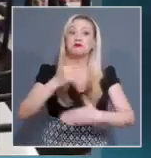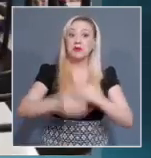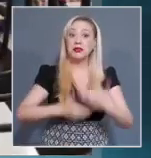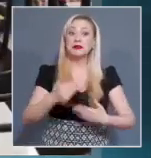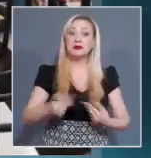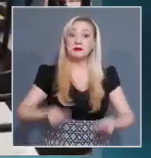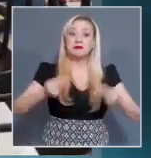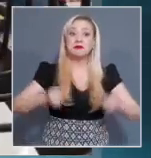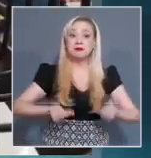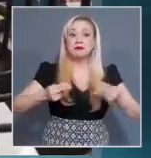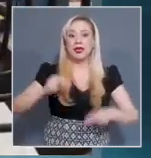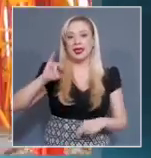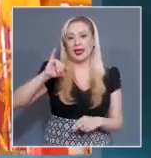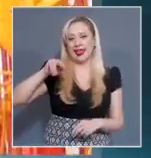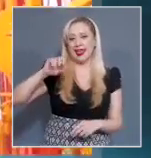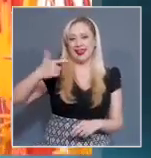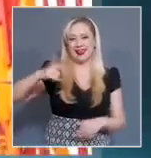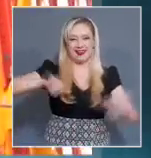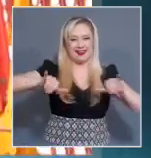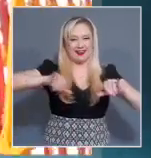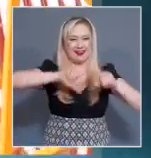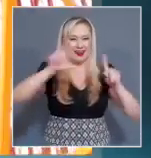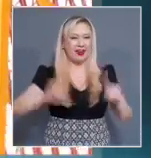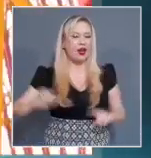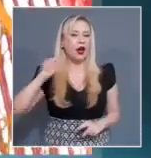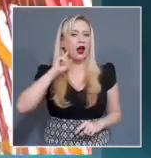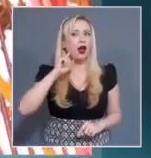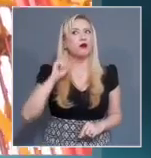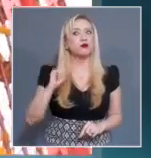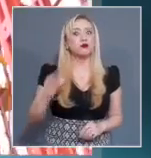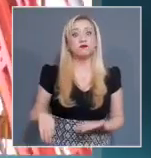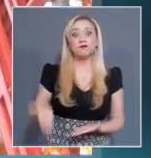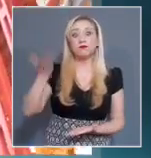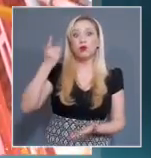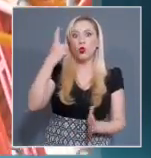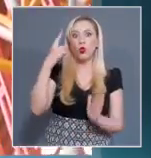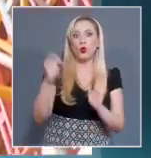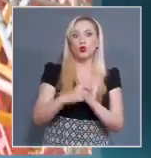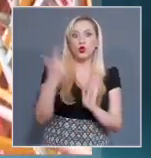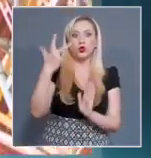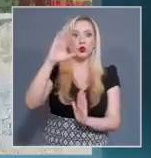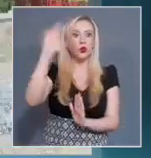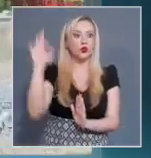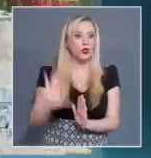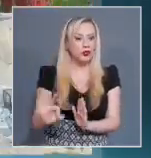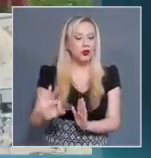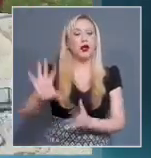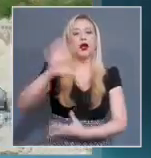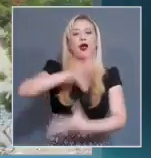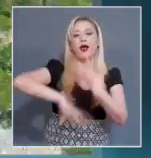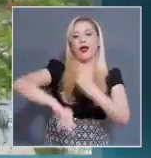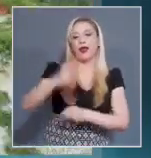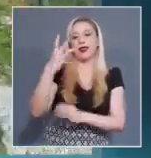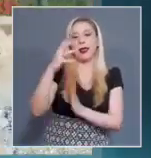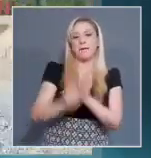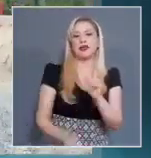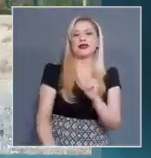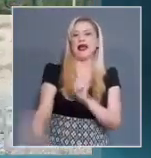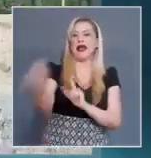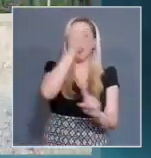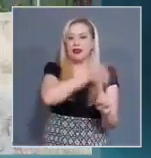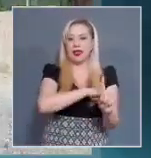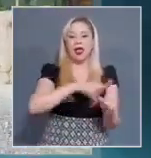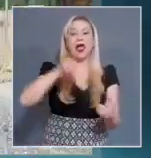oferta y demanda agregada del país repuntaron 1.8% respecto al trimestre previo, sumando 6